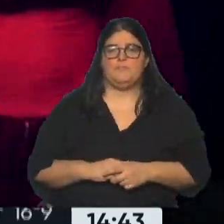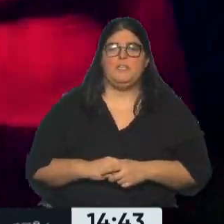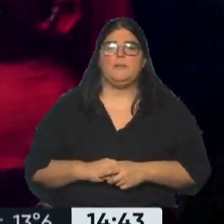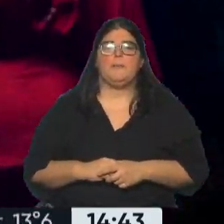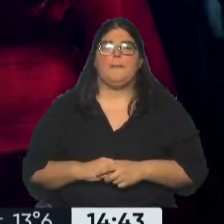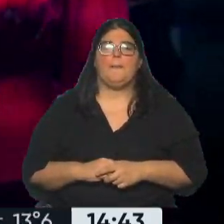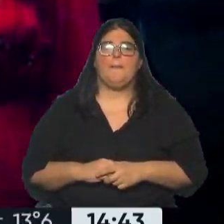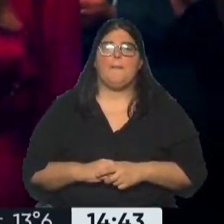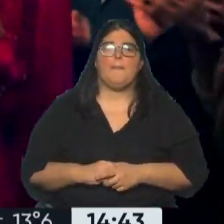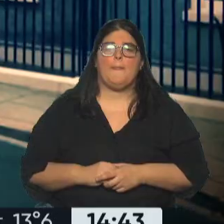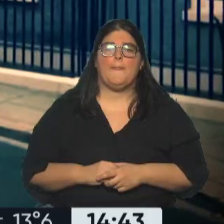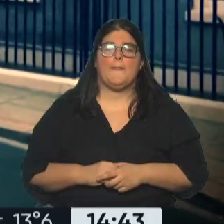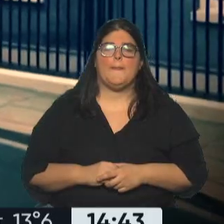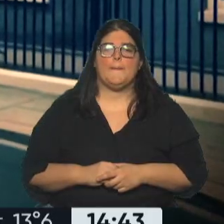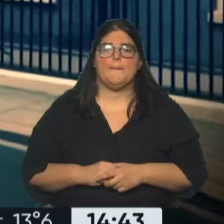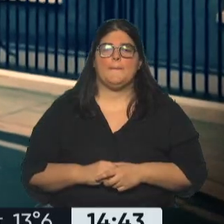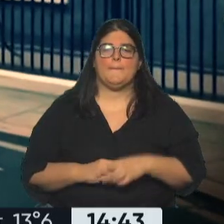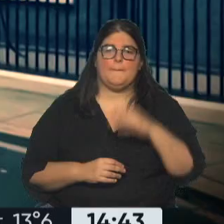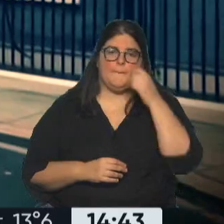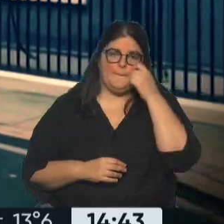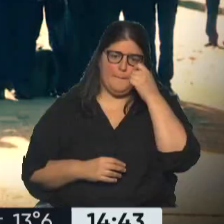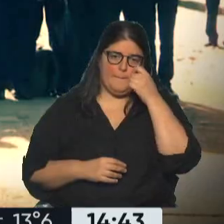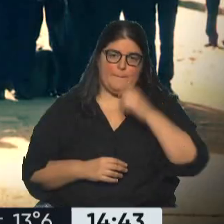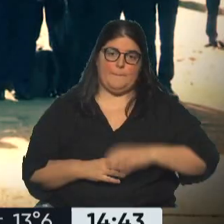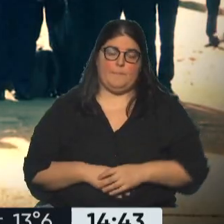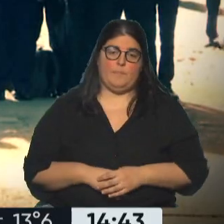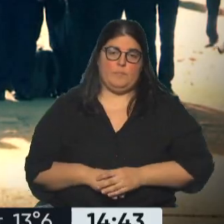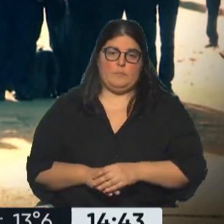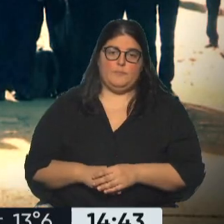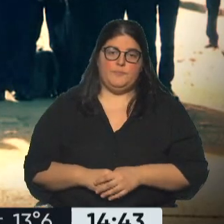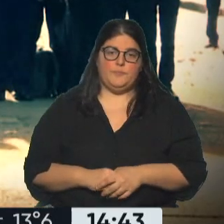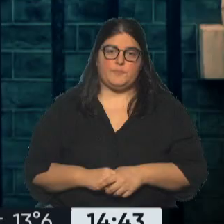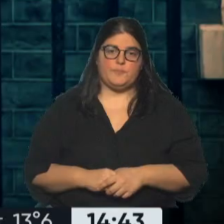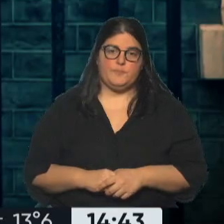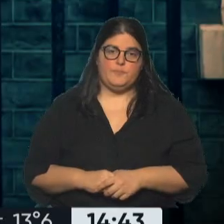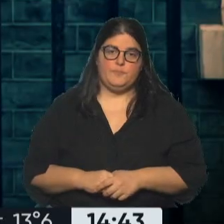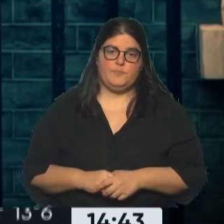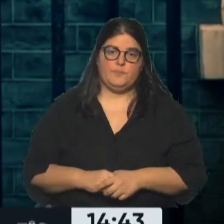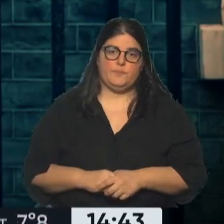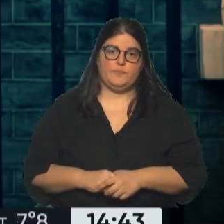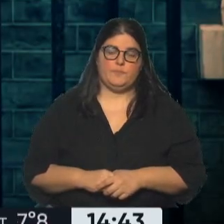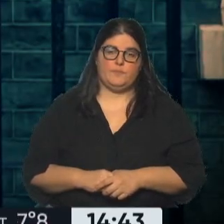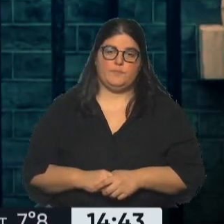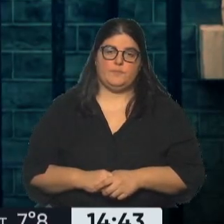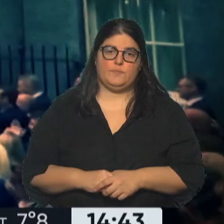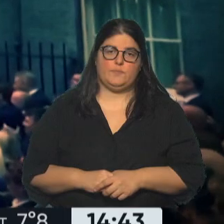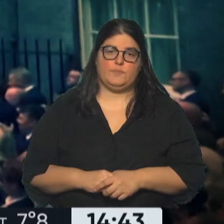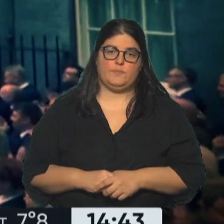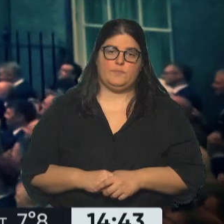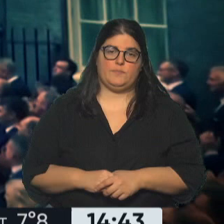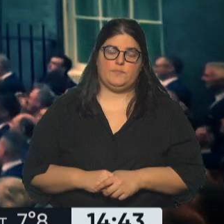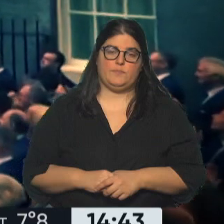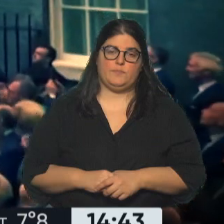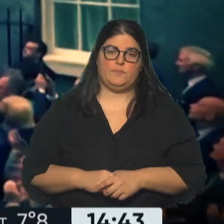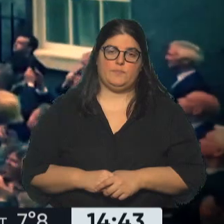and I will be supporting Liz Truss and the new government every step of the way. Thank you all very much. Thank you and goodbye. Thank